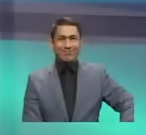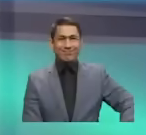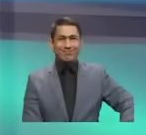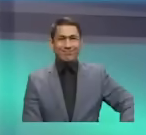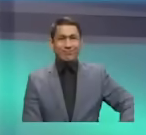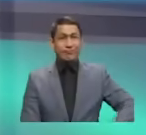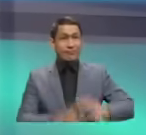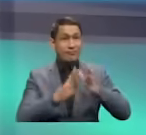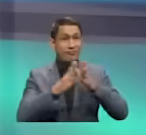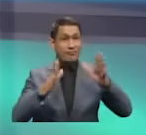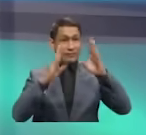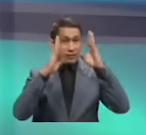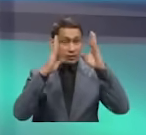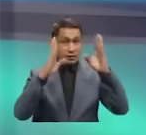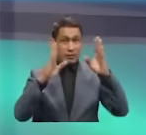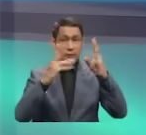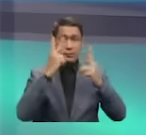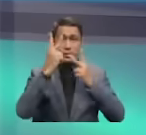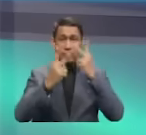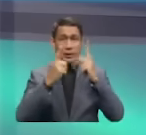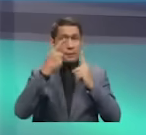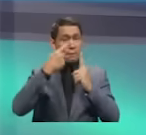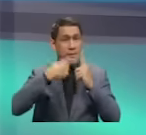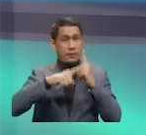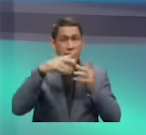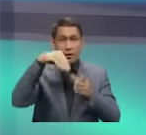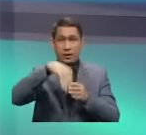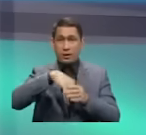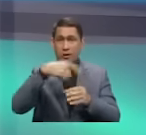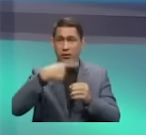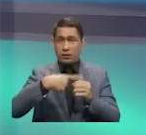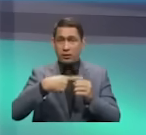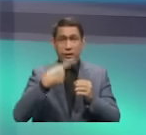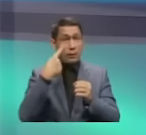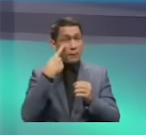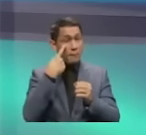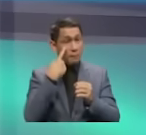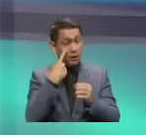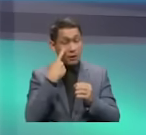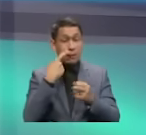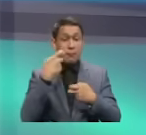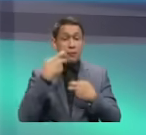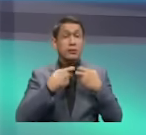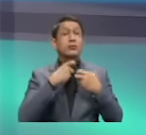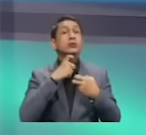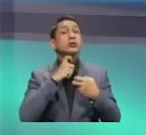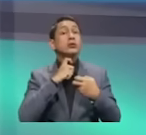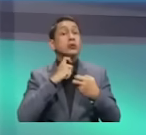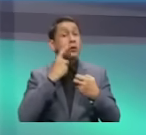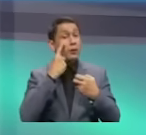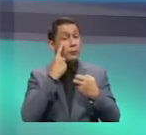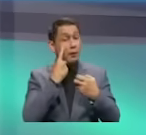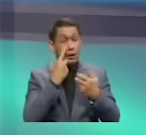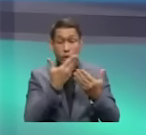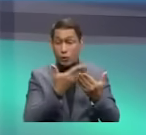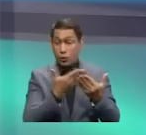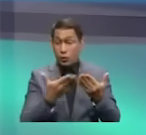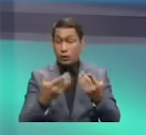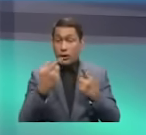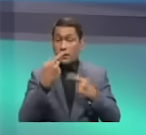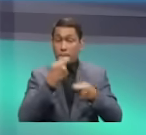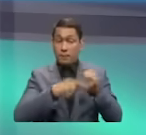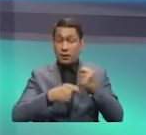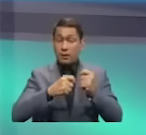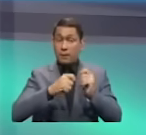Atención, recorremos a continuación los mercados de Quito para conocer si la sequía ocasionó o no el incremento en los productos. A esta hora